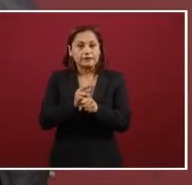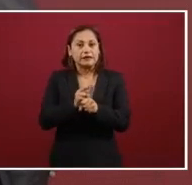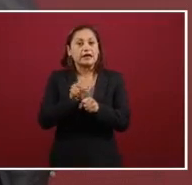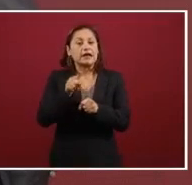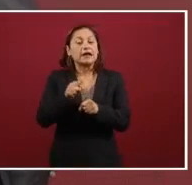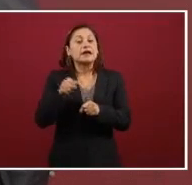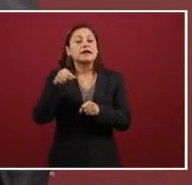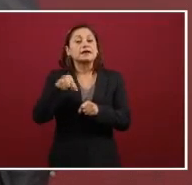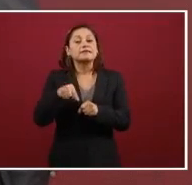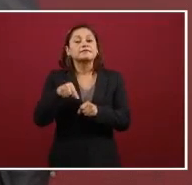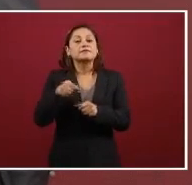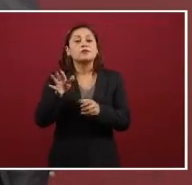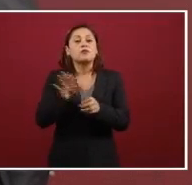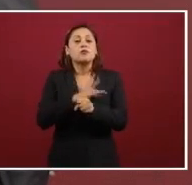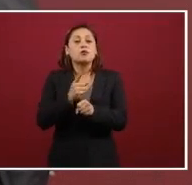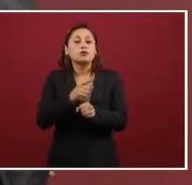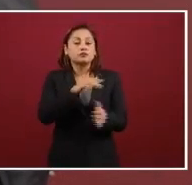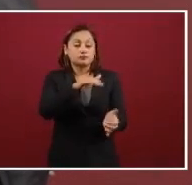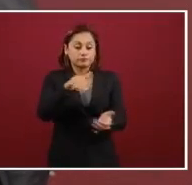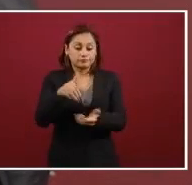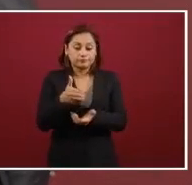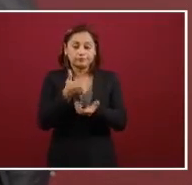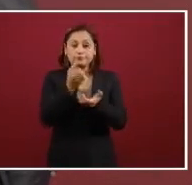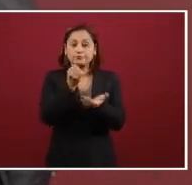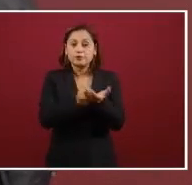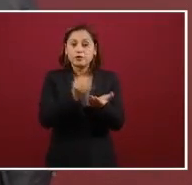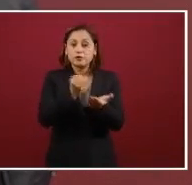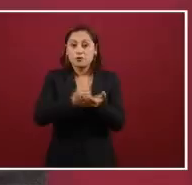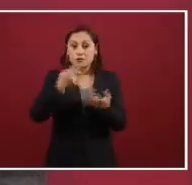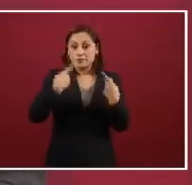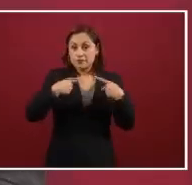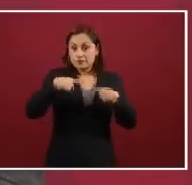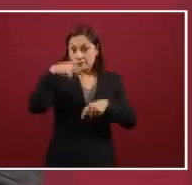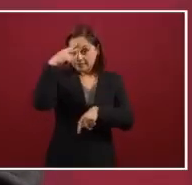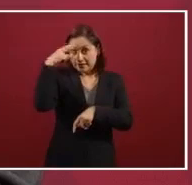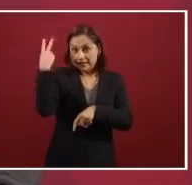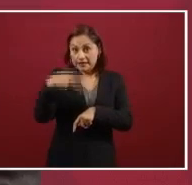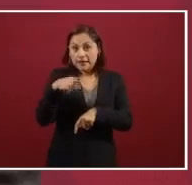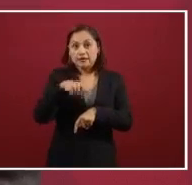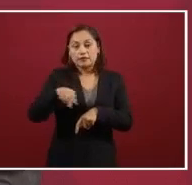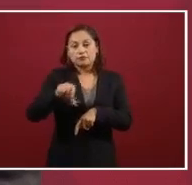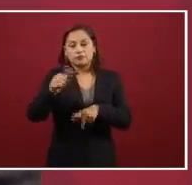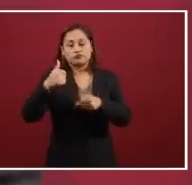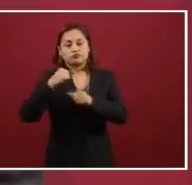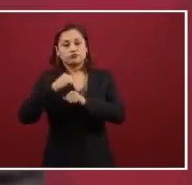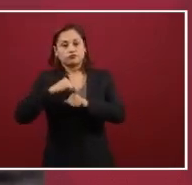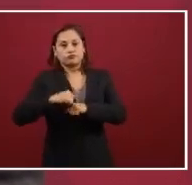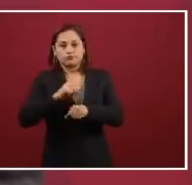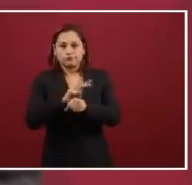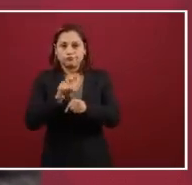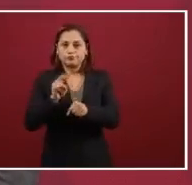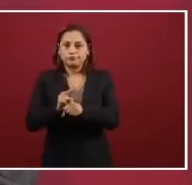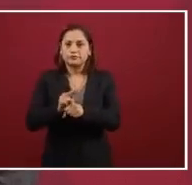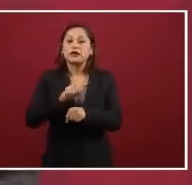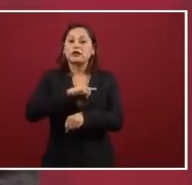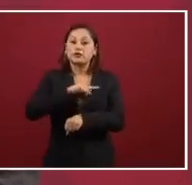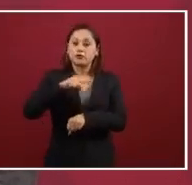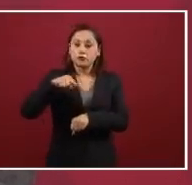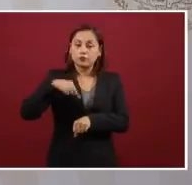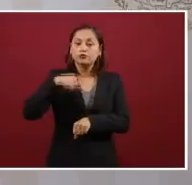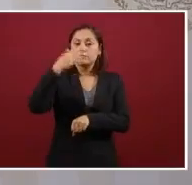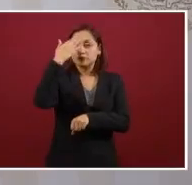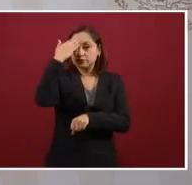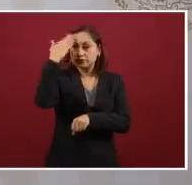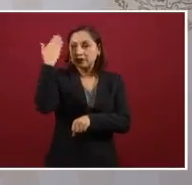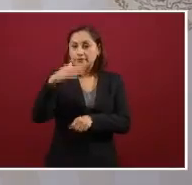de los contribuyentes mexicanos. Y nosotros tenemos que velar porque se ejerzan exactamente para el fin al